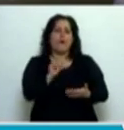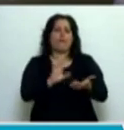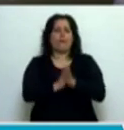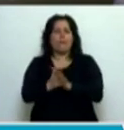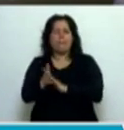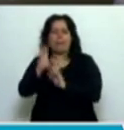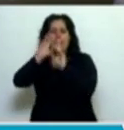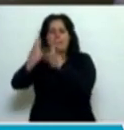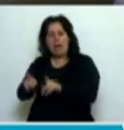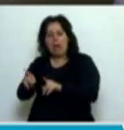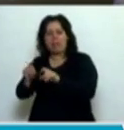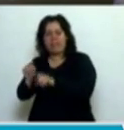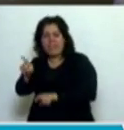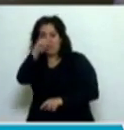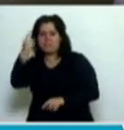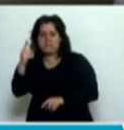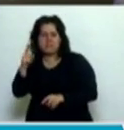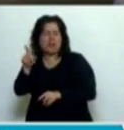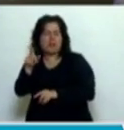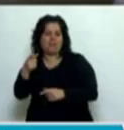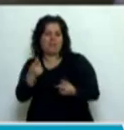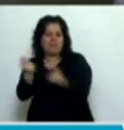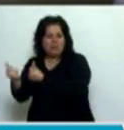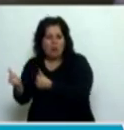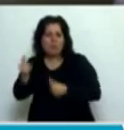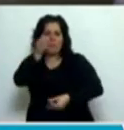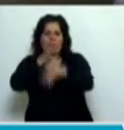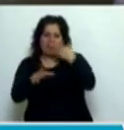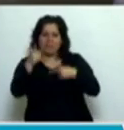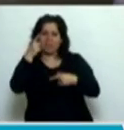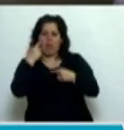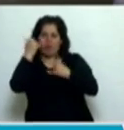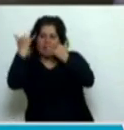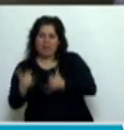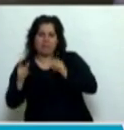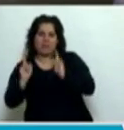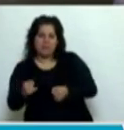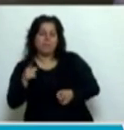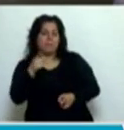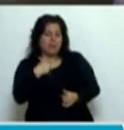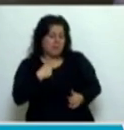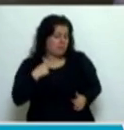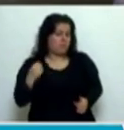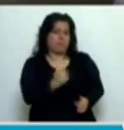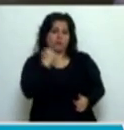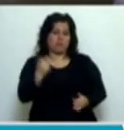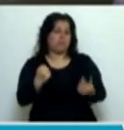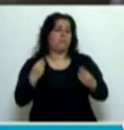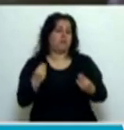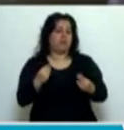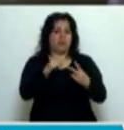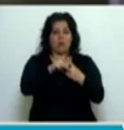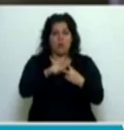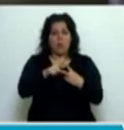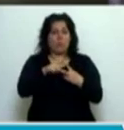estrategia de mercado, los balances entre mercado interno y externo. Me parece que es importante por dos razones. Por una